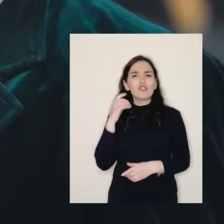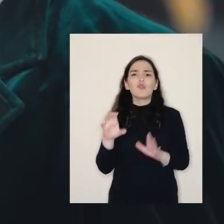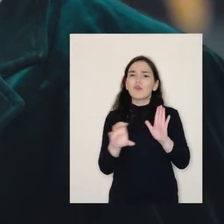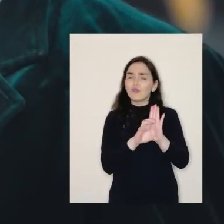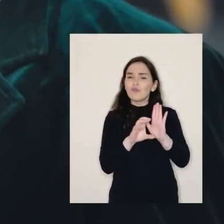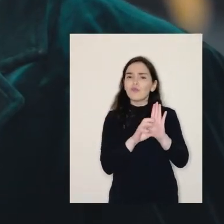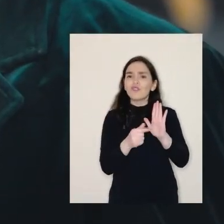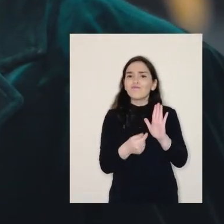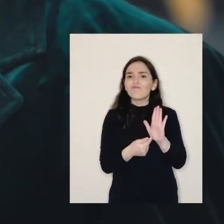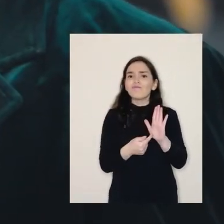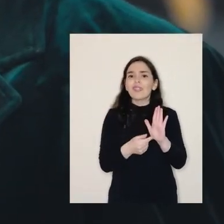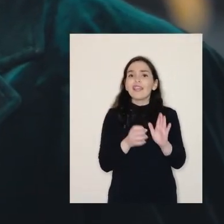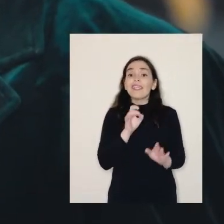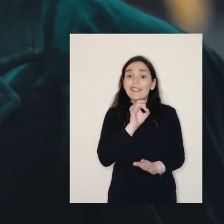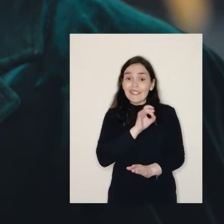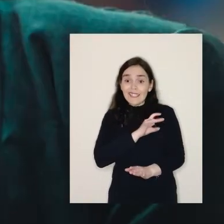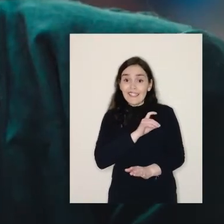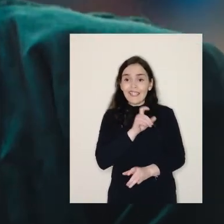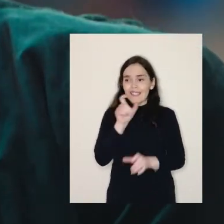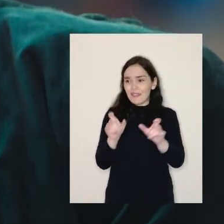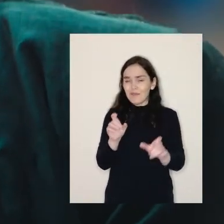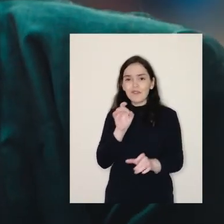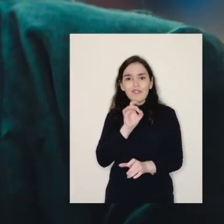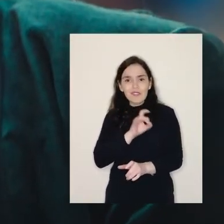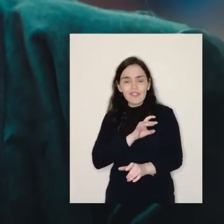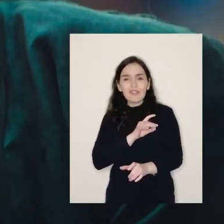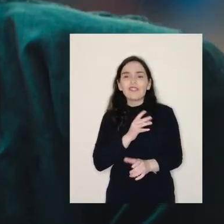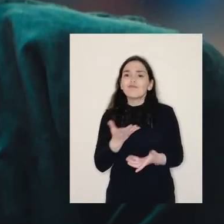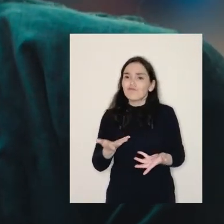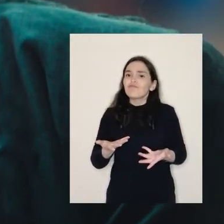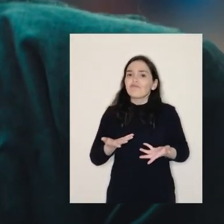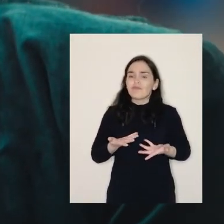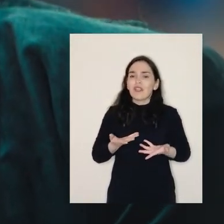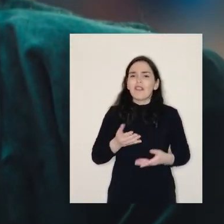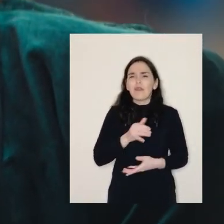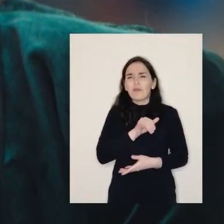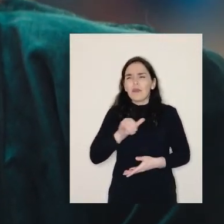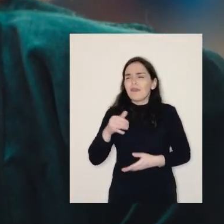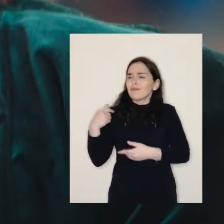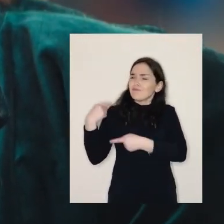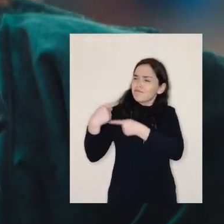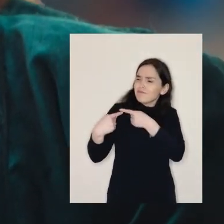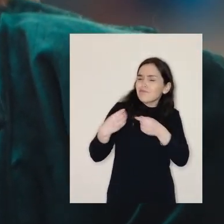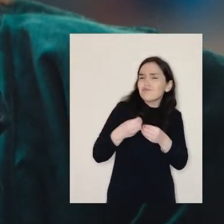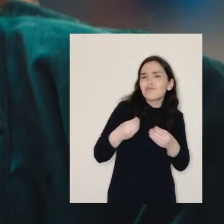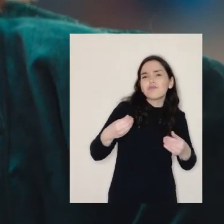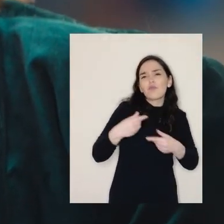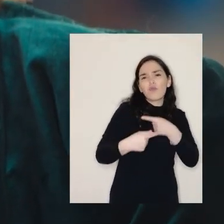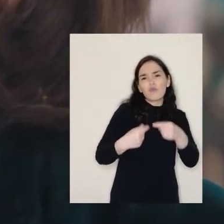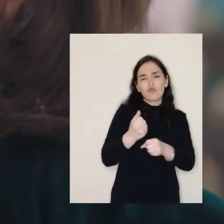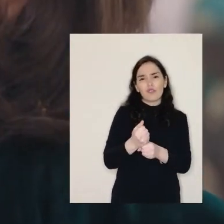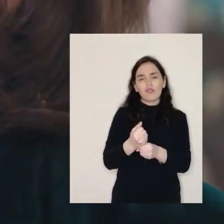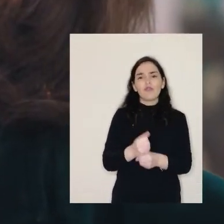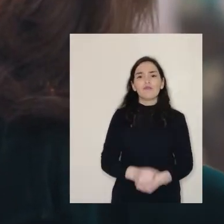una constitución que Chile y los chilenos nos merecemos después de tantos